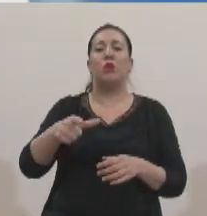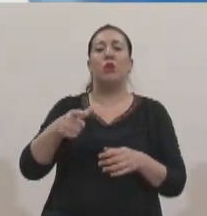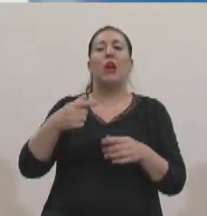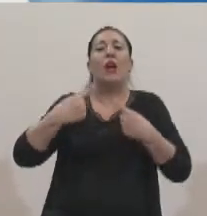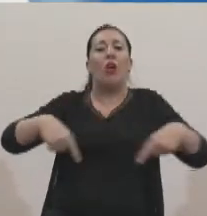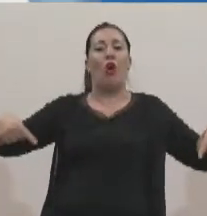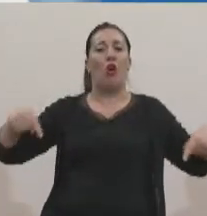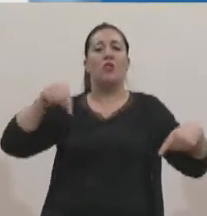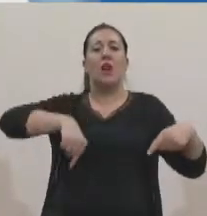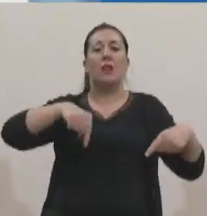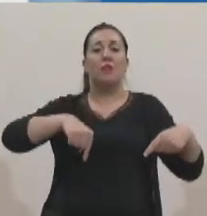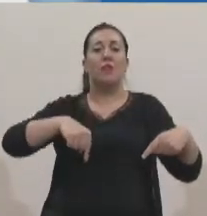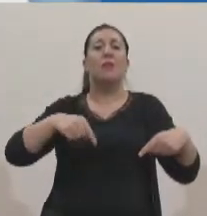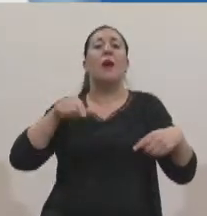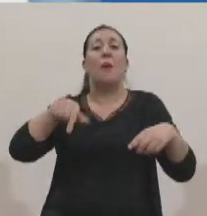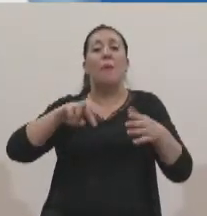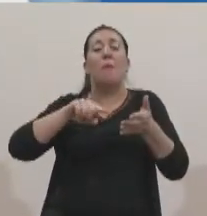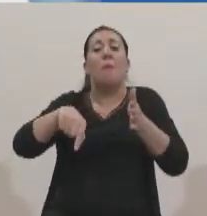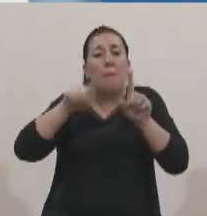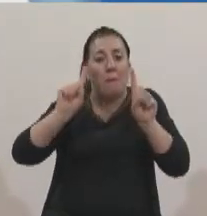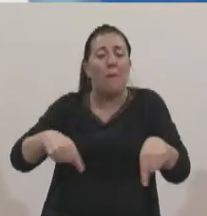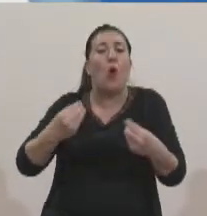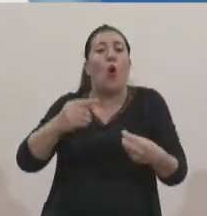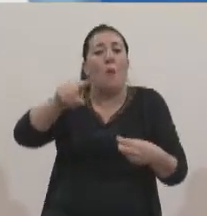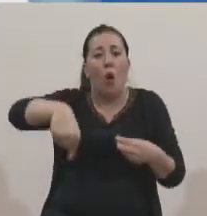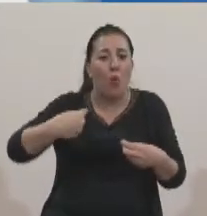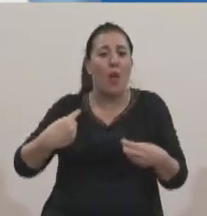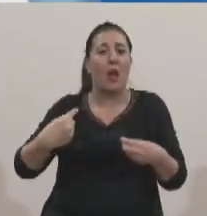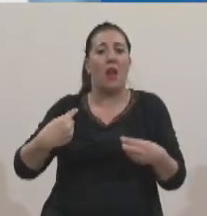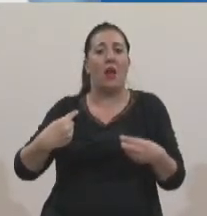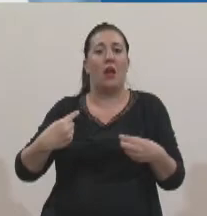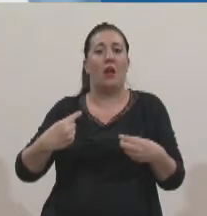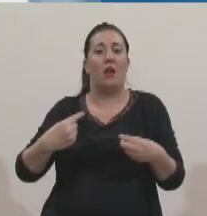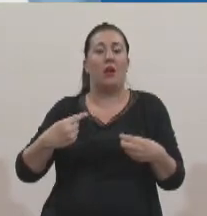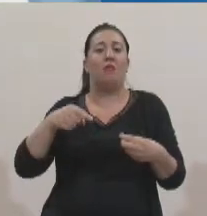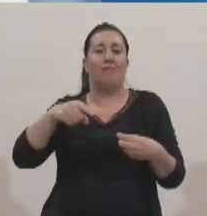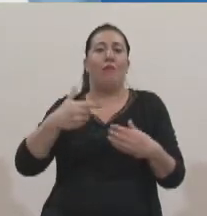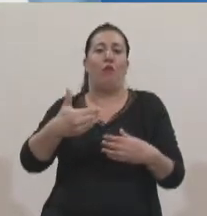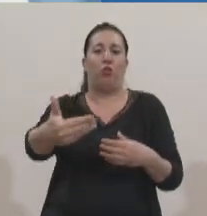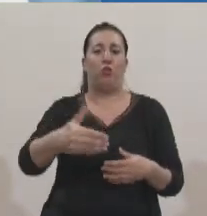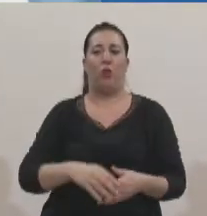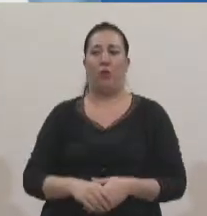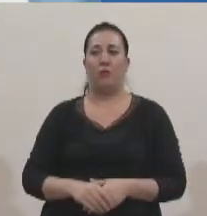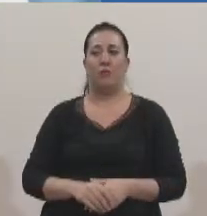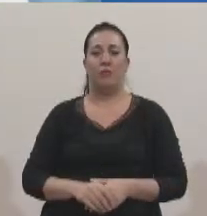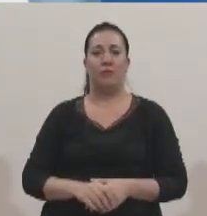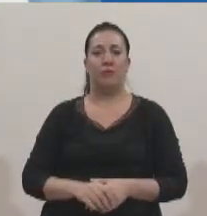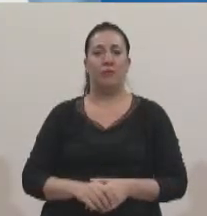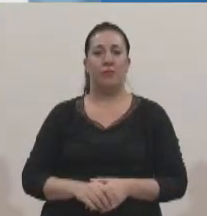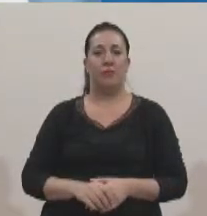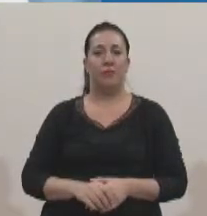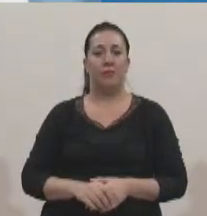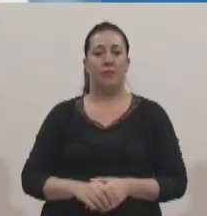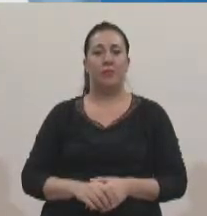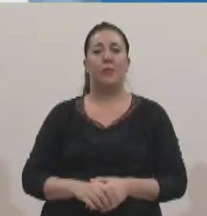presente y que, por sobre todo, se proyecta como una herramienta útil de cara al futuro. Mientras que, con